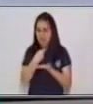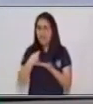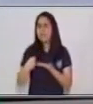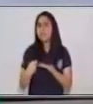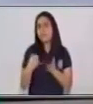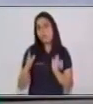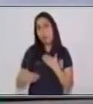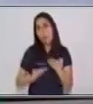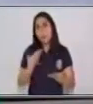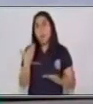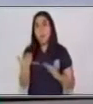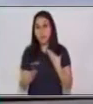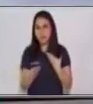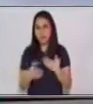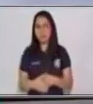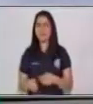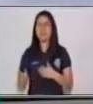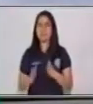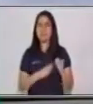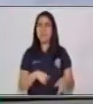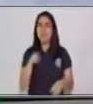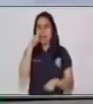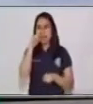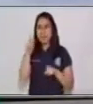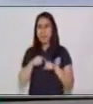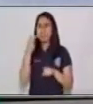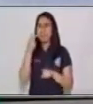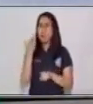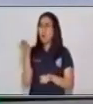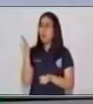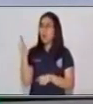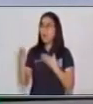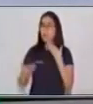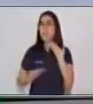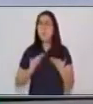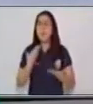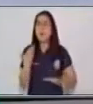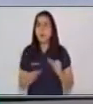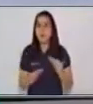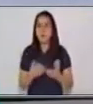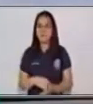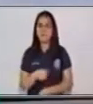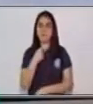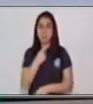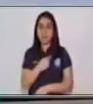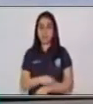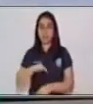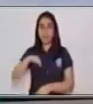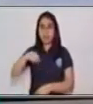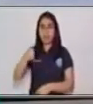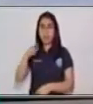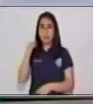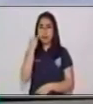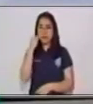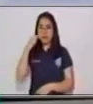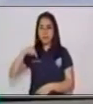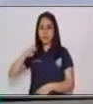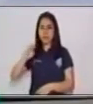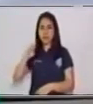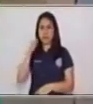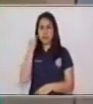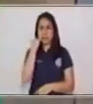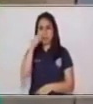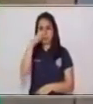muy lindo que es de Rafael Alberti, él es un escritor chileno. Marinerito, te fuiste marinerito en